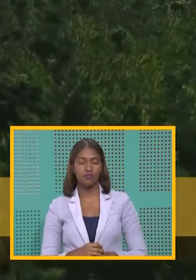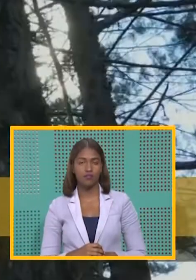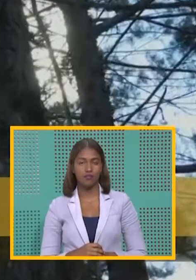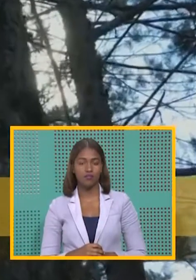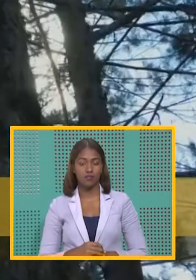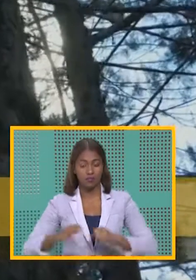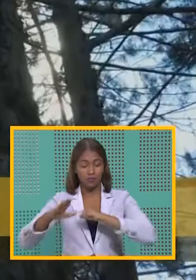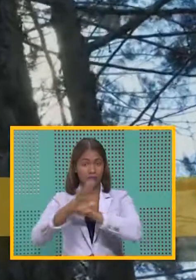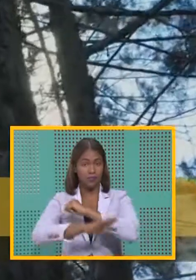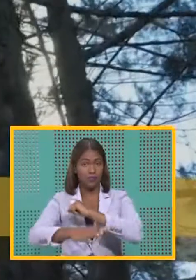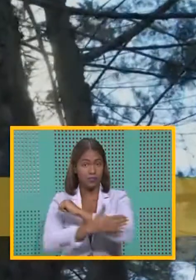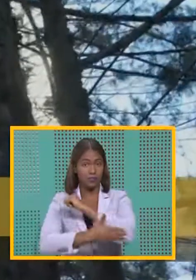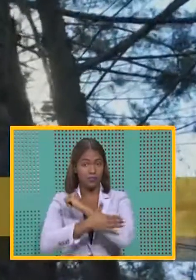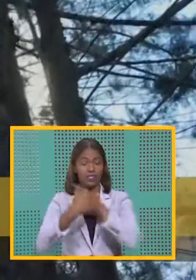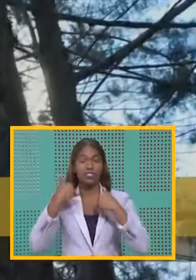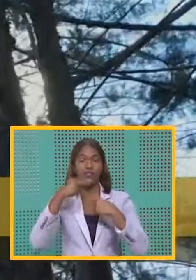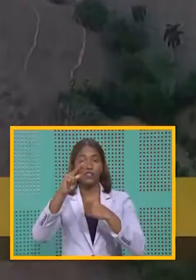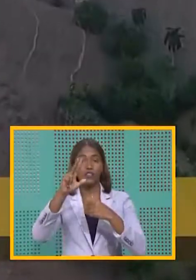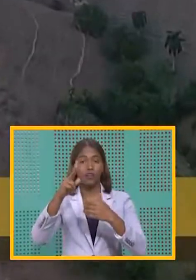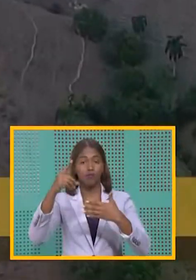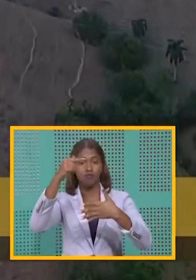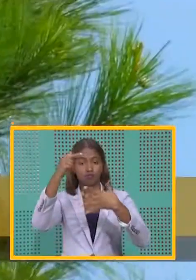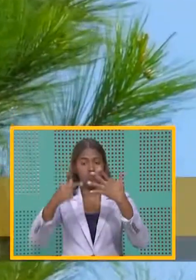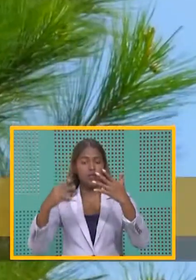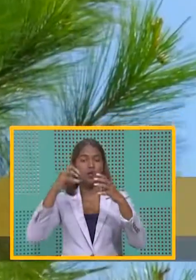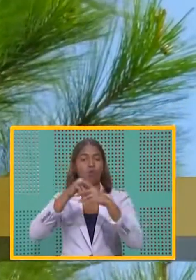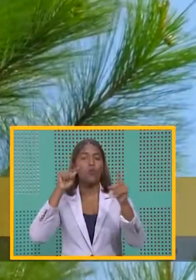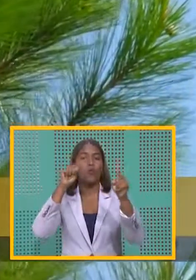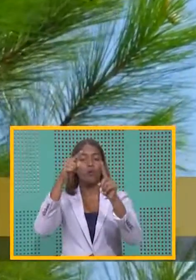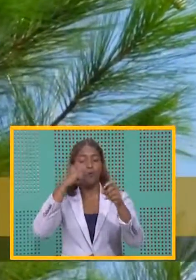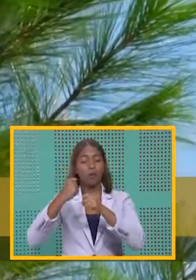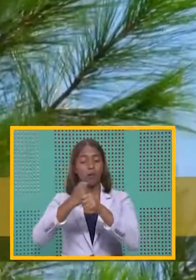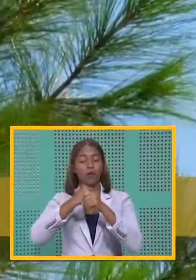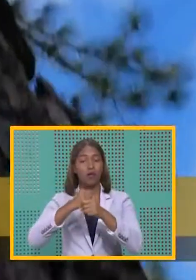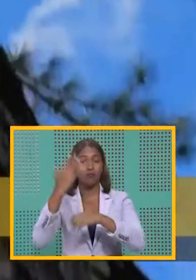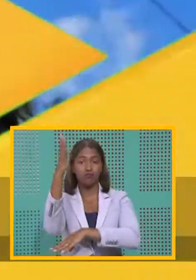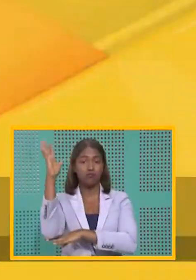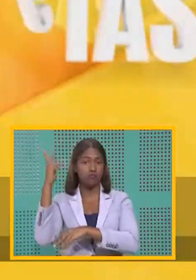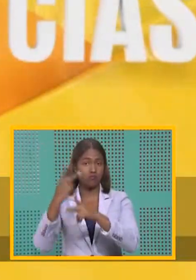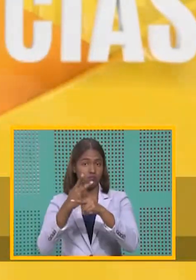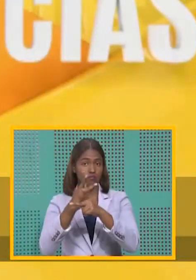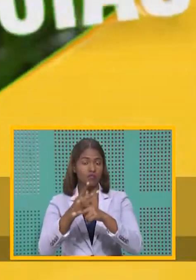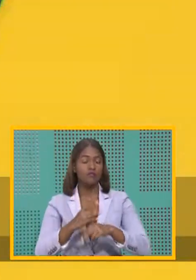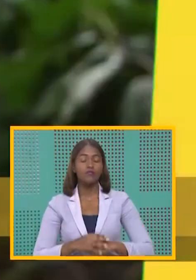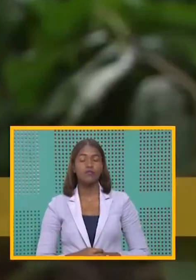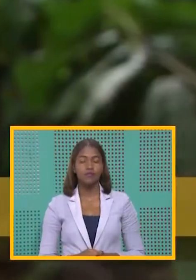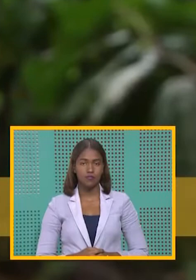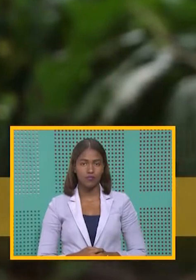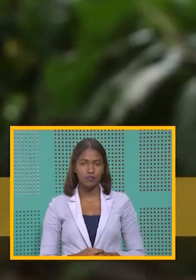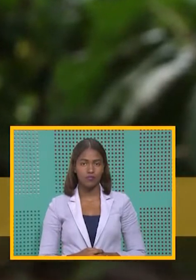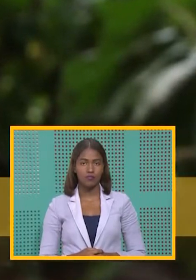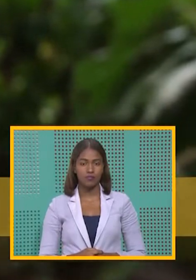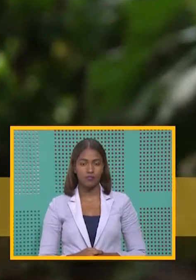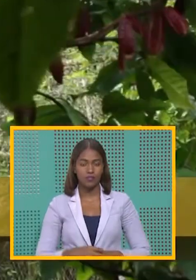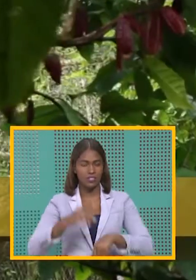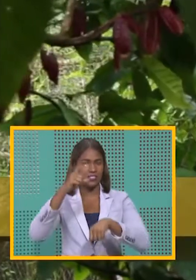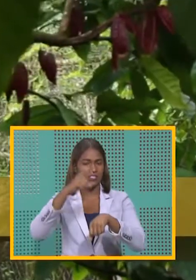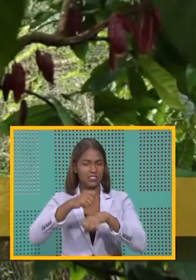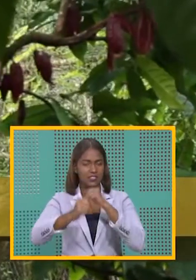El país escala 23 posiciones en el índice de sostenibilidad y medio ambiente. En el